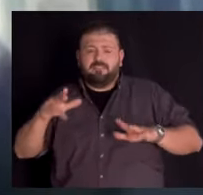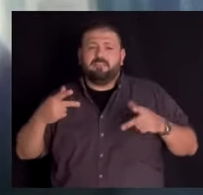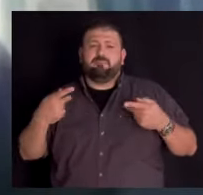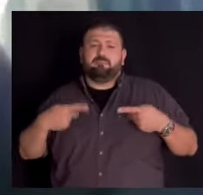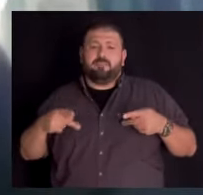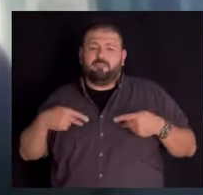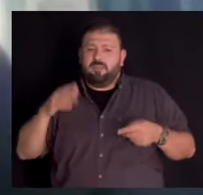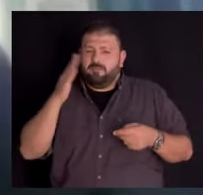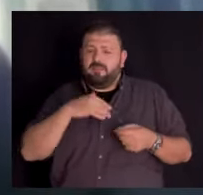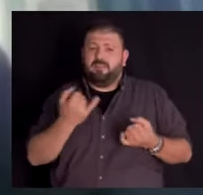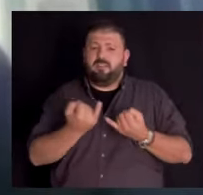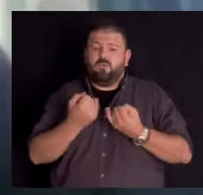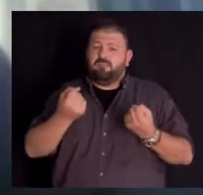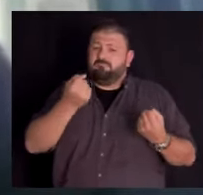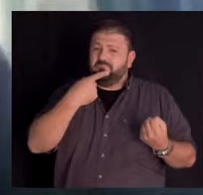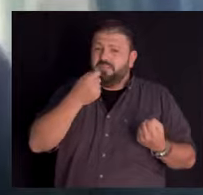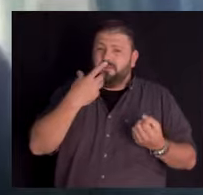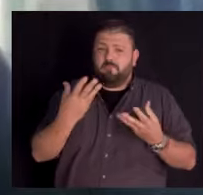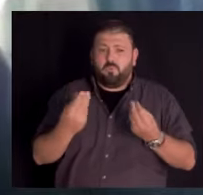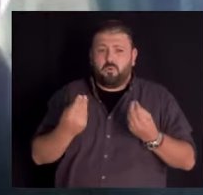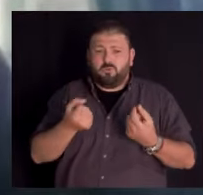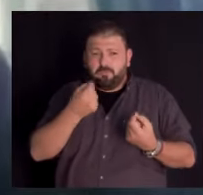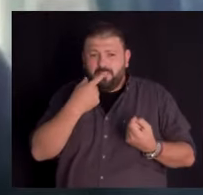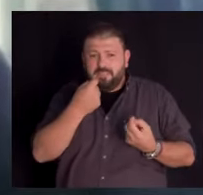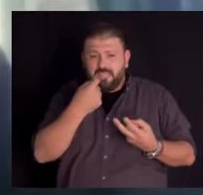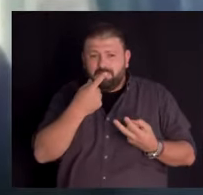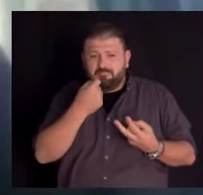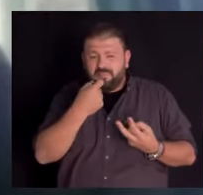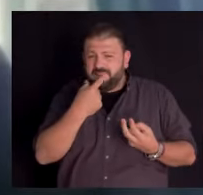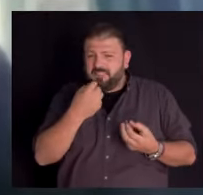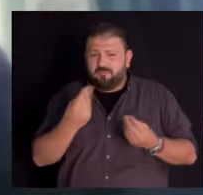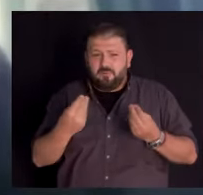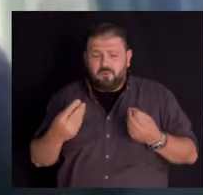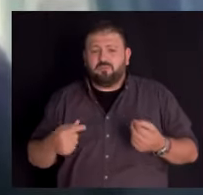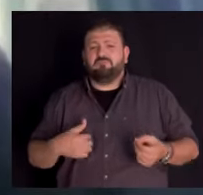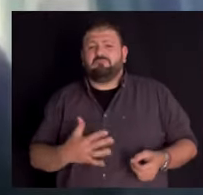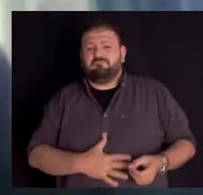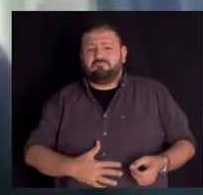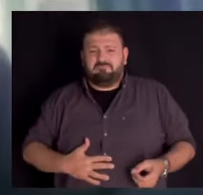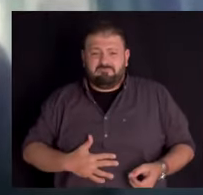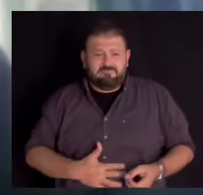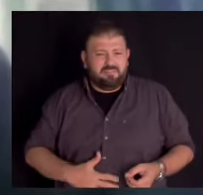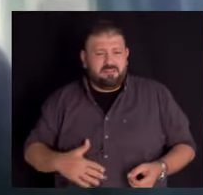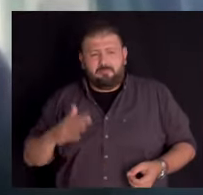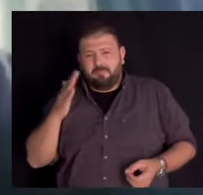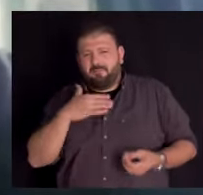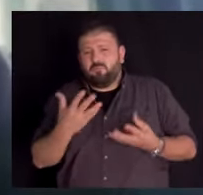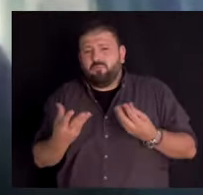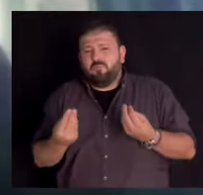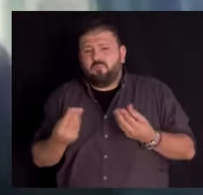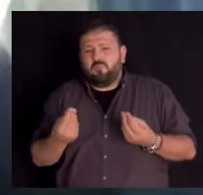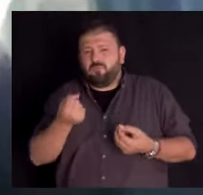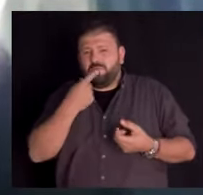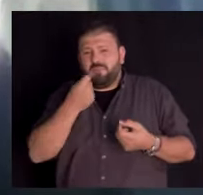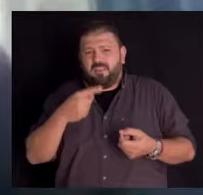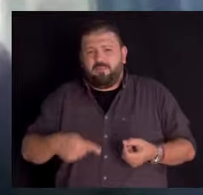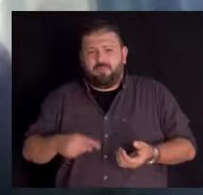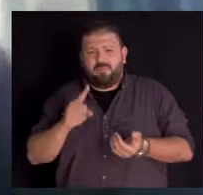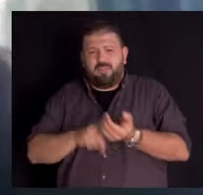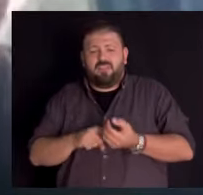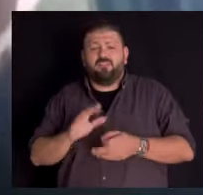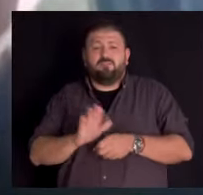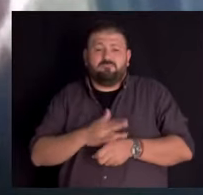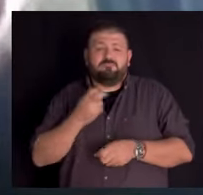hígado muy intoxicado, tienen un colon irritable por medicamentos, tienen gastritis medicamentosa